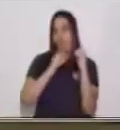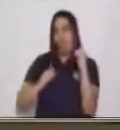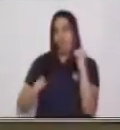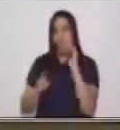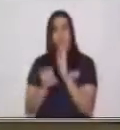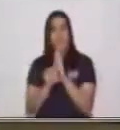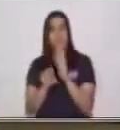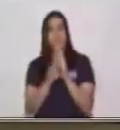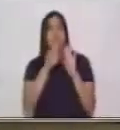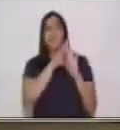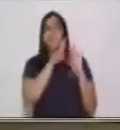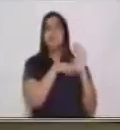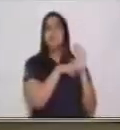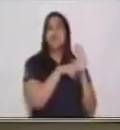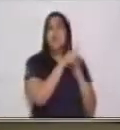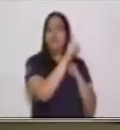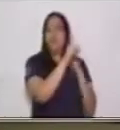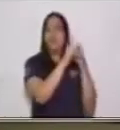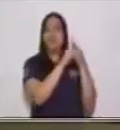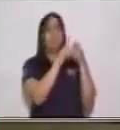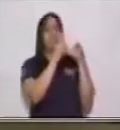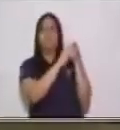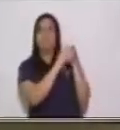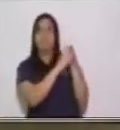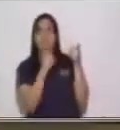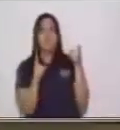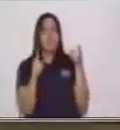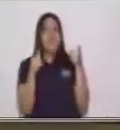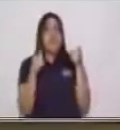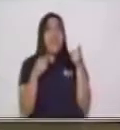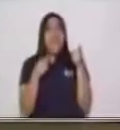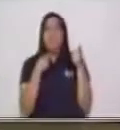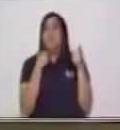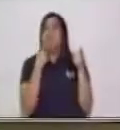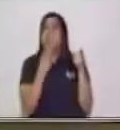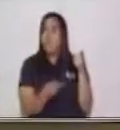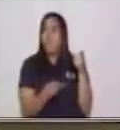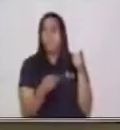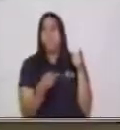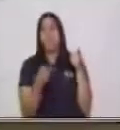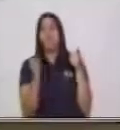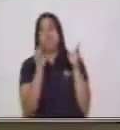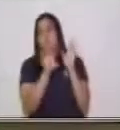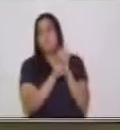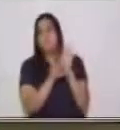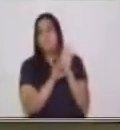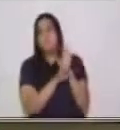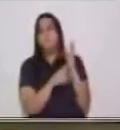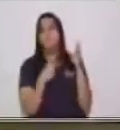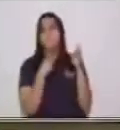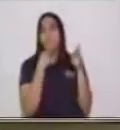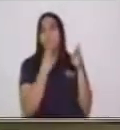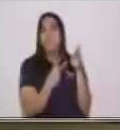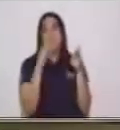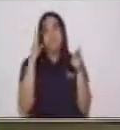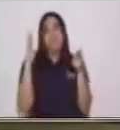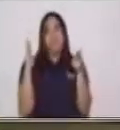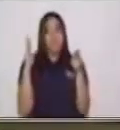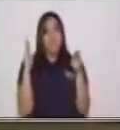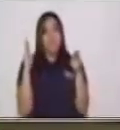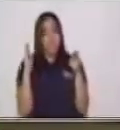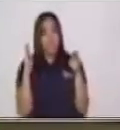1. La regla número 1 es que el sonido, o siempre que el sonido esté presente, el sonido de la B,